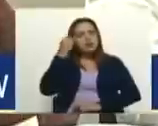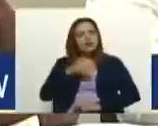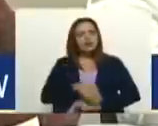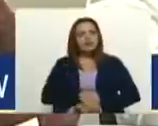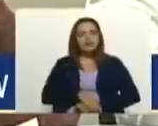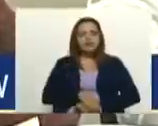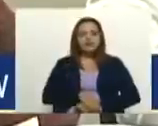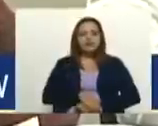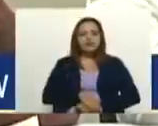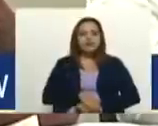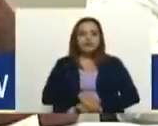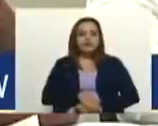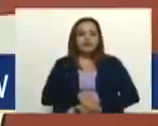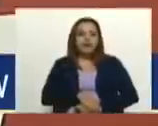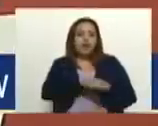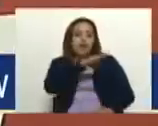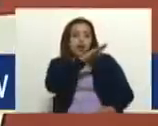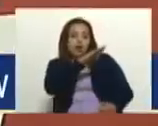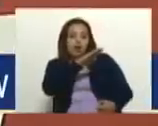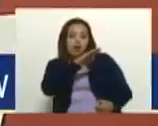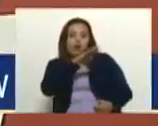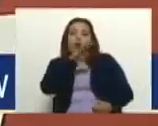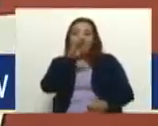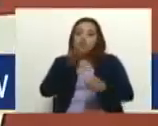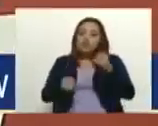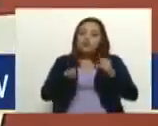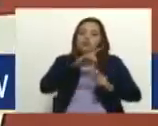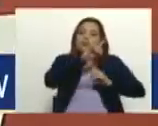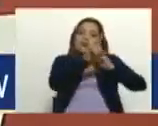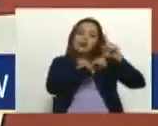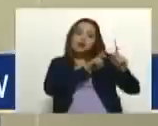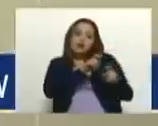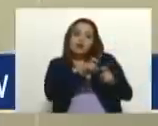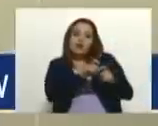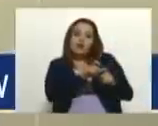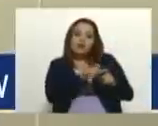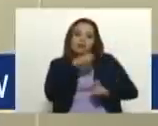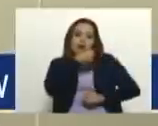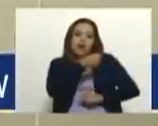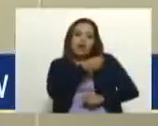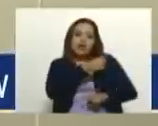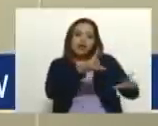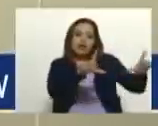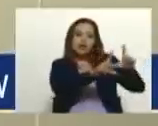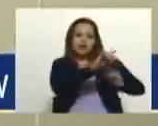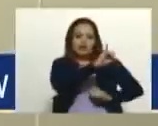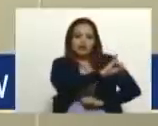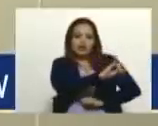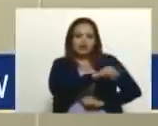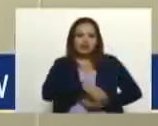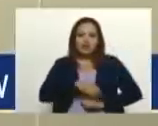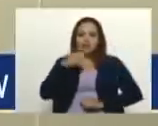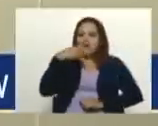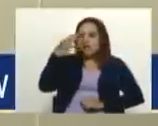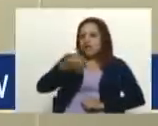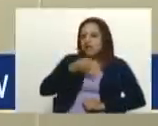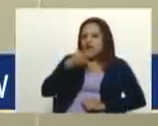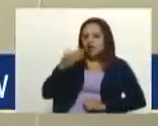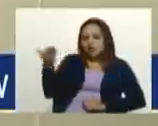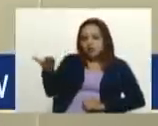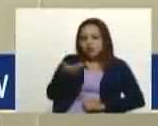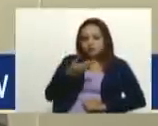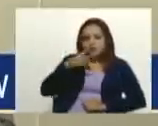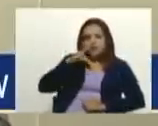última pregunta la realiza Ilene González por Canal I. Buenas tardes para todos los miembros del partido. Dos preguntas a